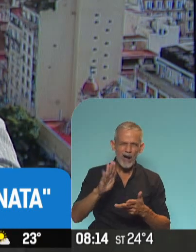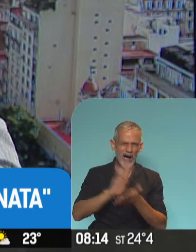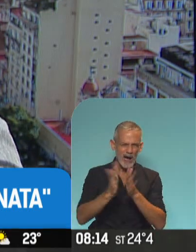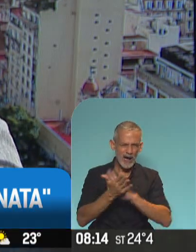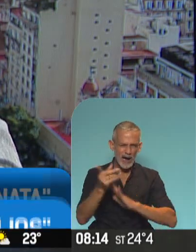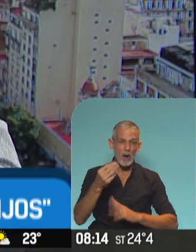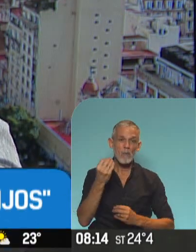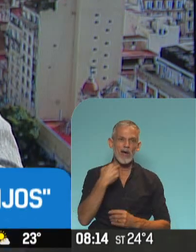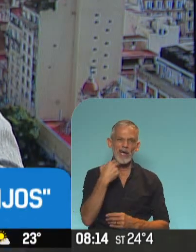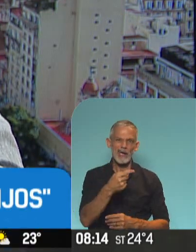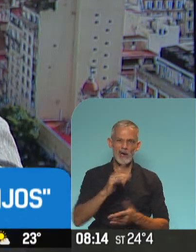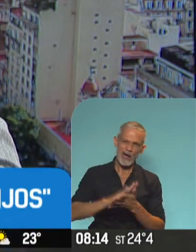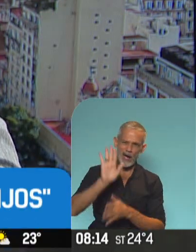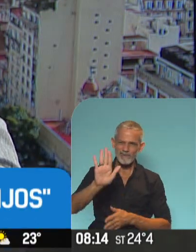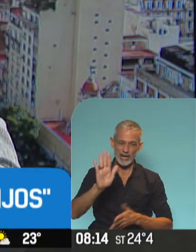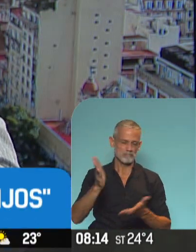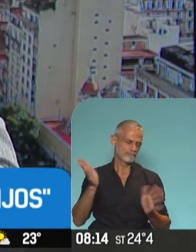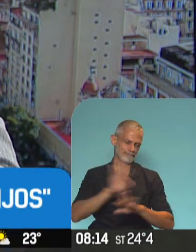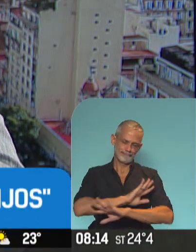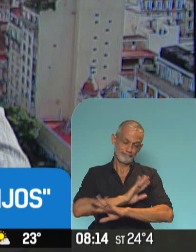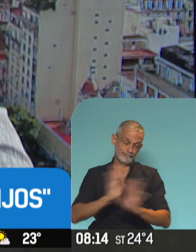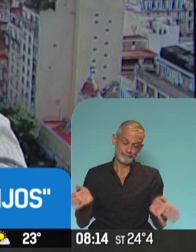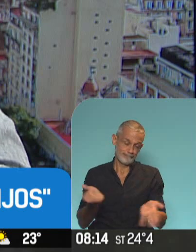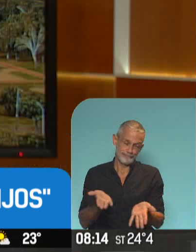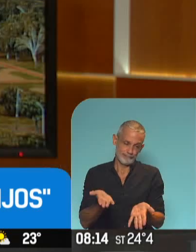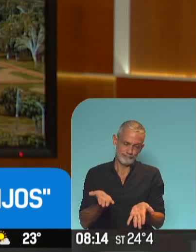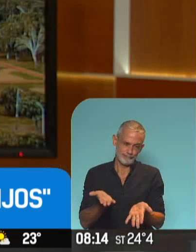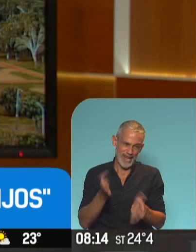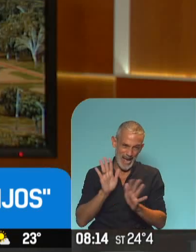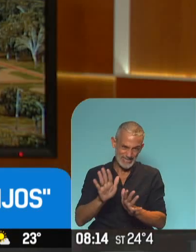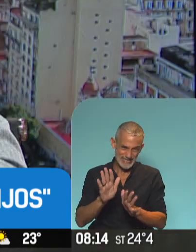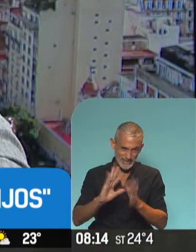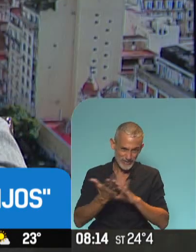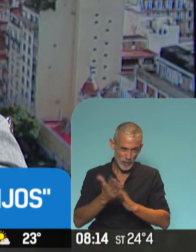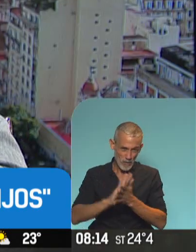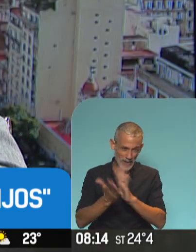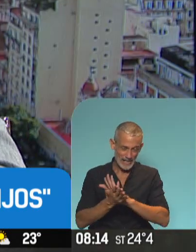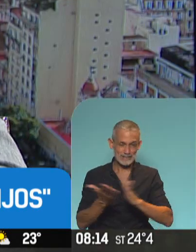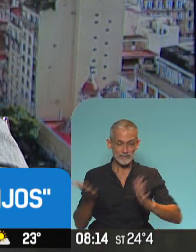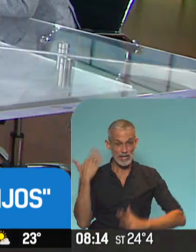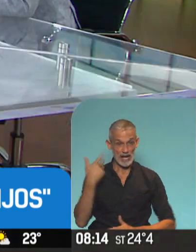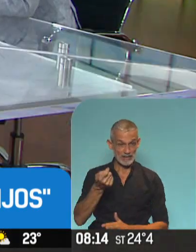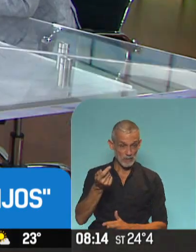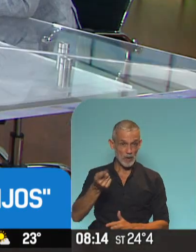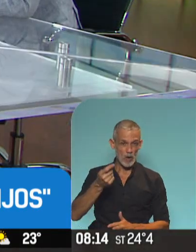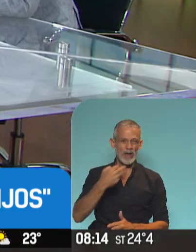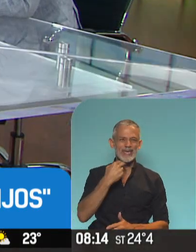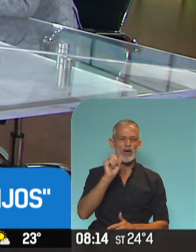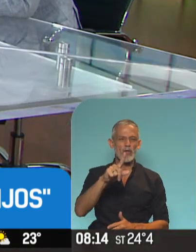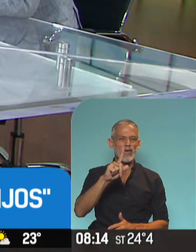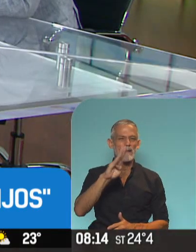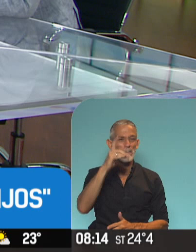quisieron hacer tal cosa, entonces tenemos que cerrar el boliche e irnos todos, ¿no le parece? Doctor, en las últimas horas uno de los hijos de Lázaro Báez dijo